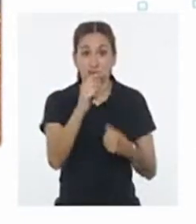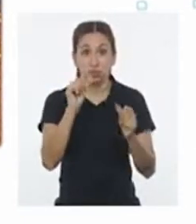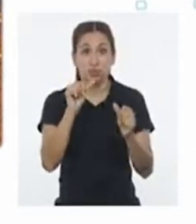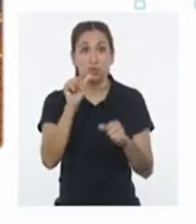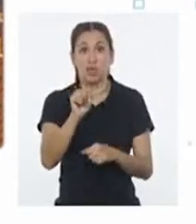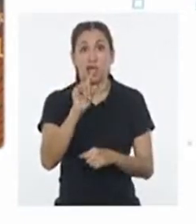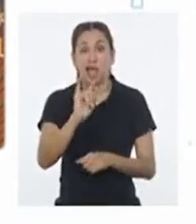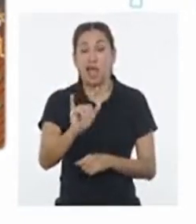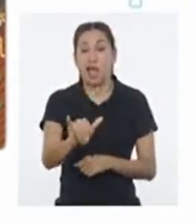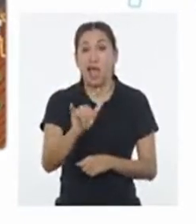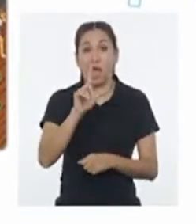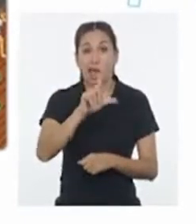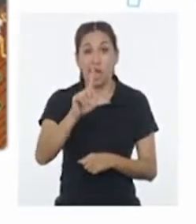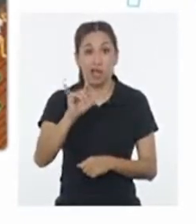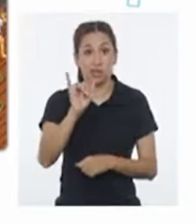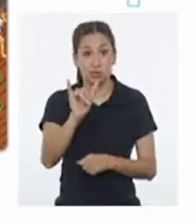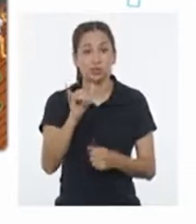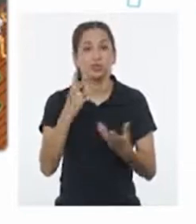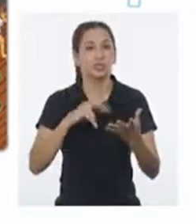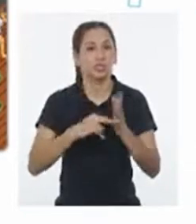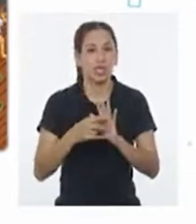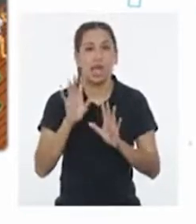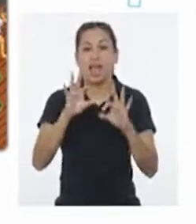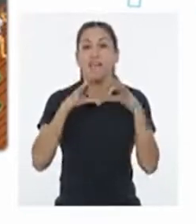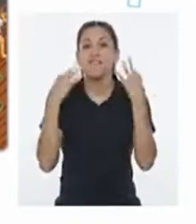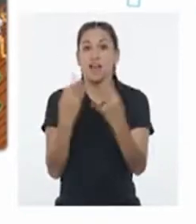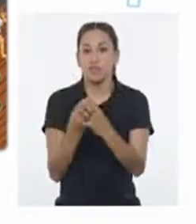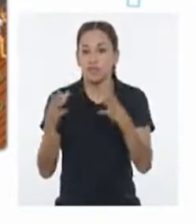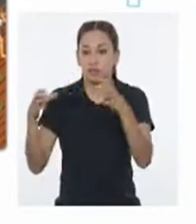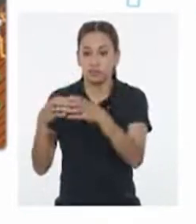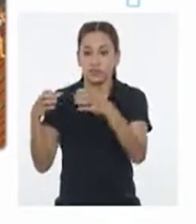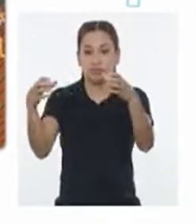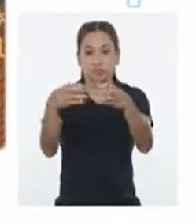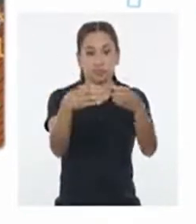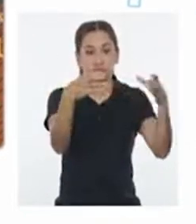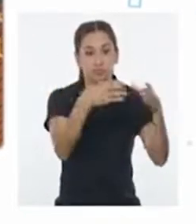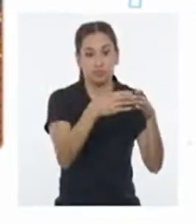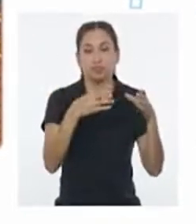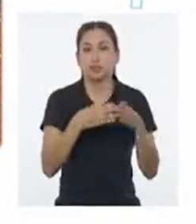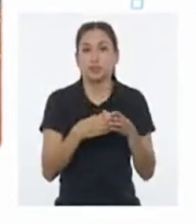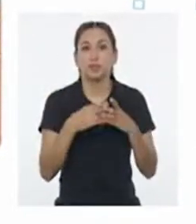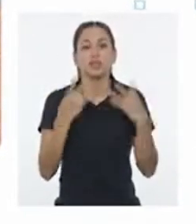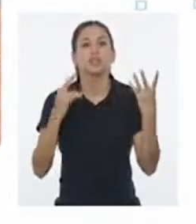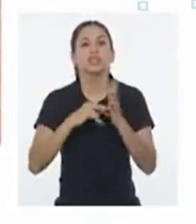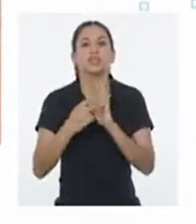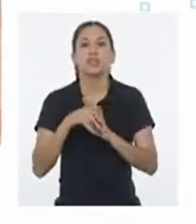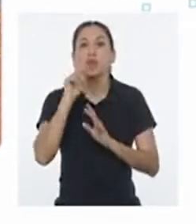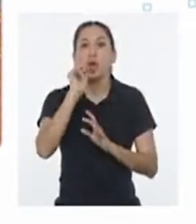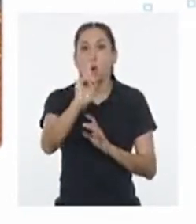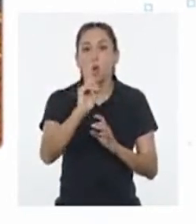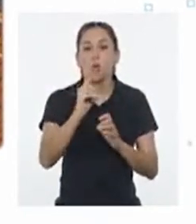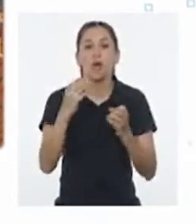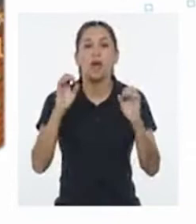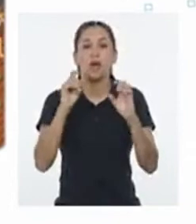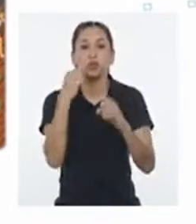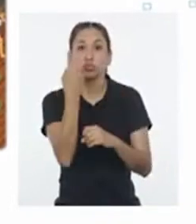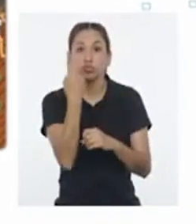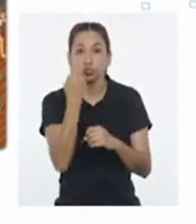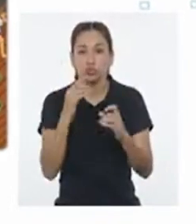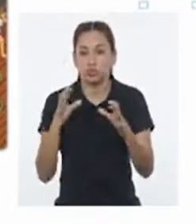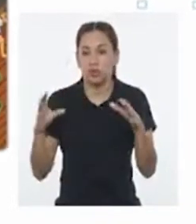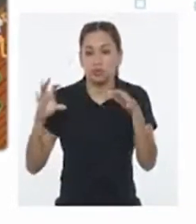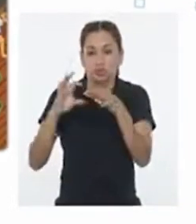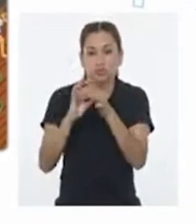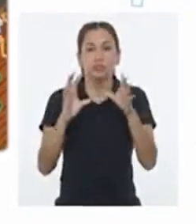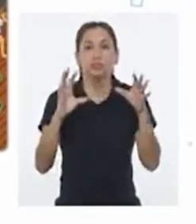ayllu, integrado por varias familias nucleares, se consideraba descendientes de una sola pareja de